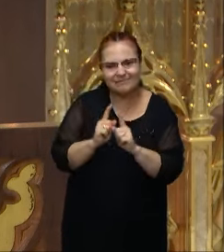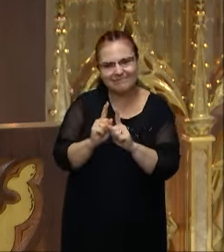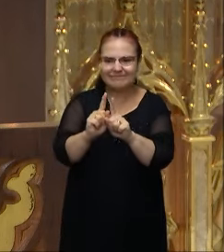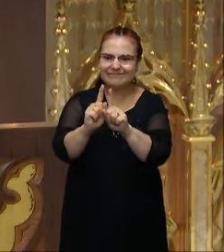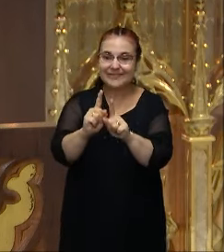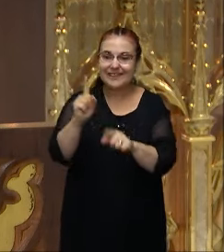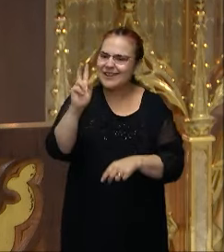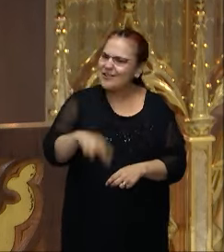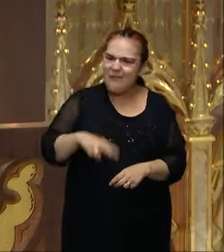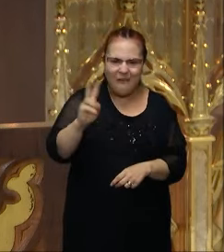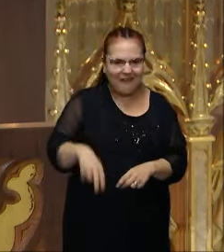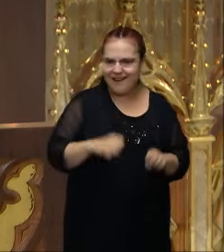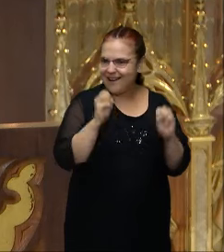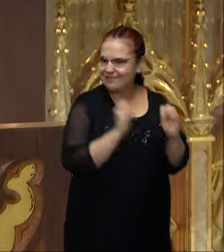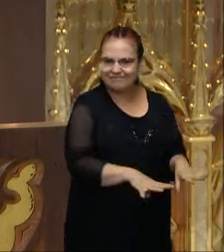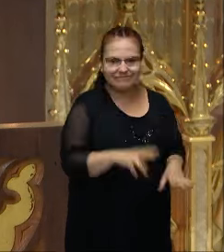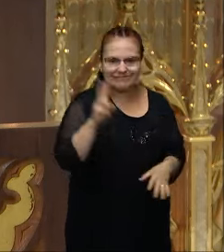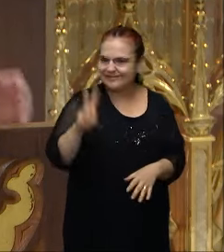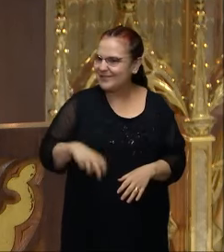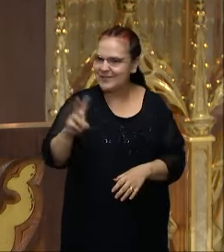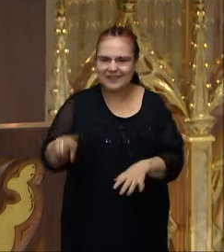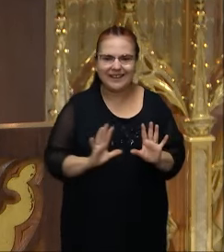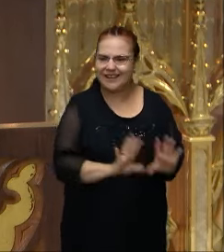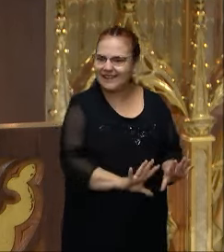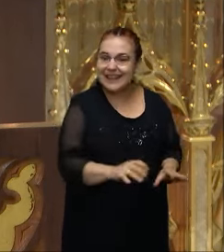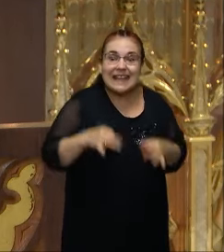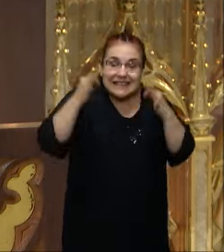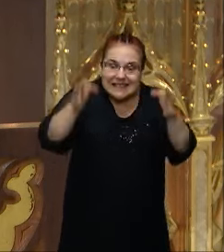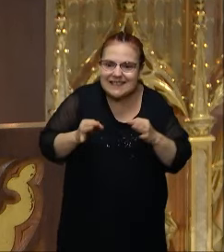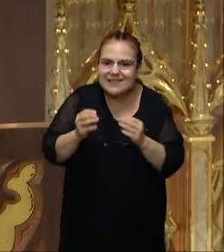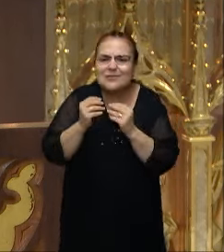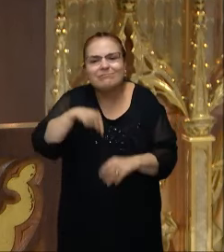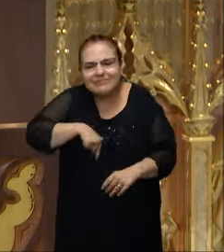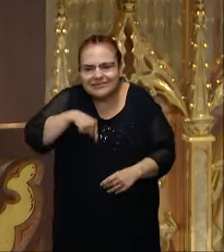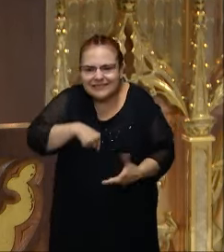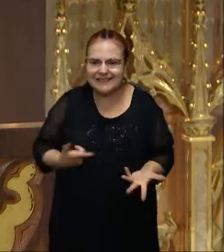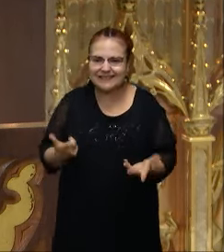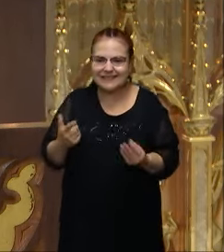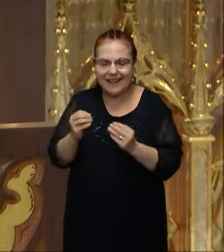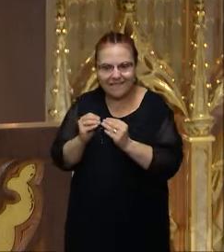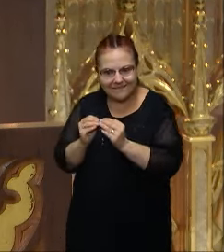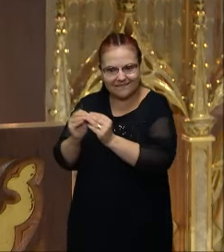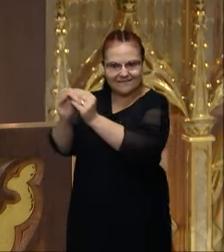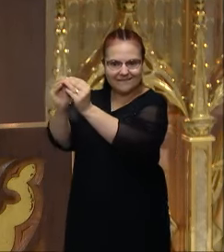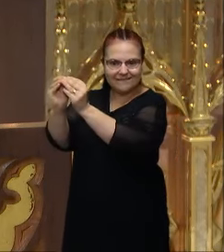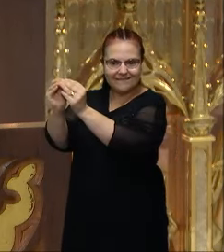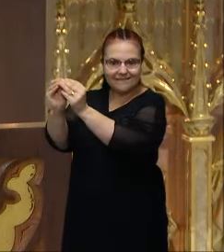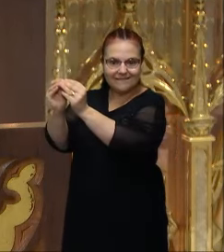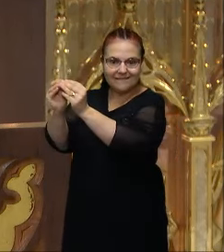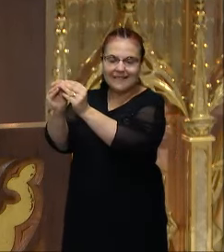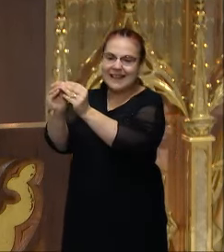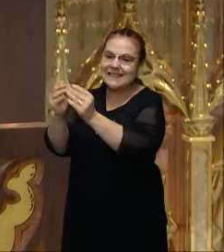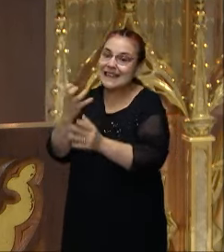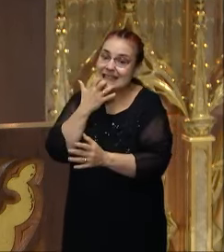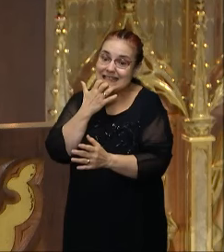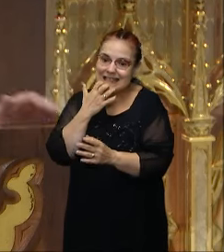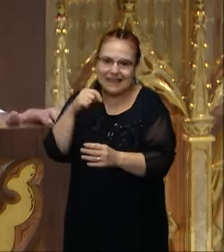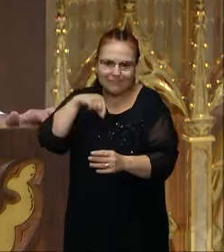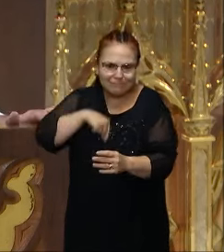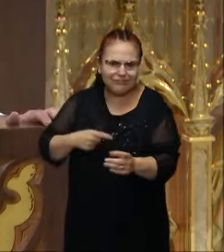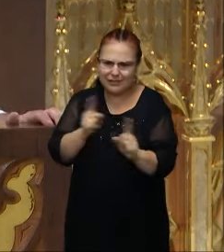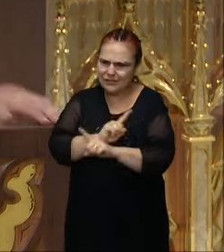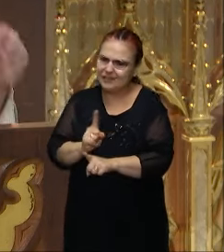nunca te deja. Dios nunca te abandona. Siéntele a tu lado. Si no le sientes, algo falla en tu fe, algo falla